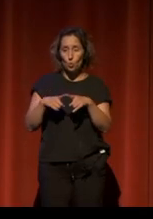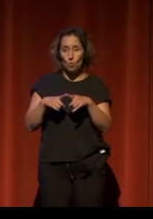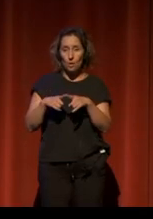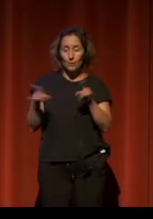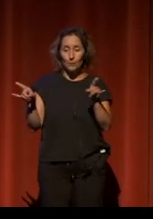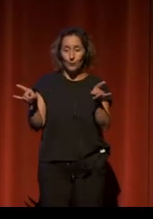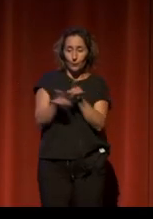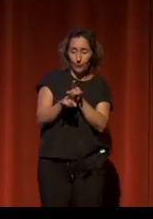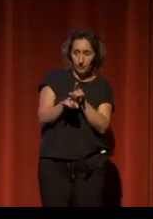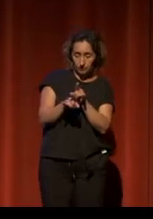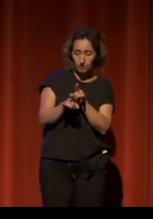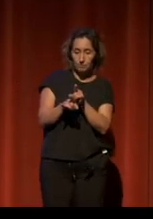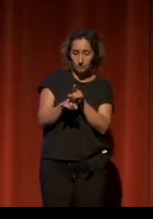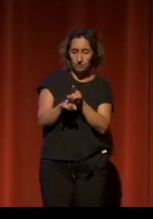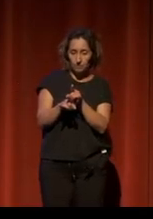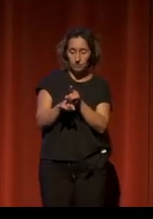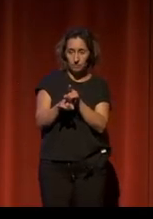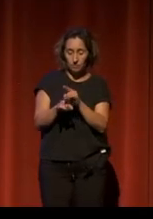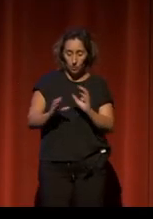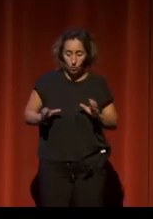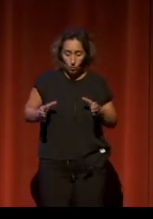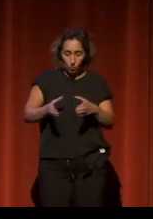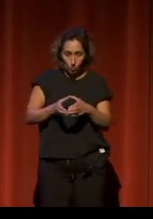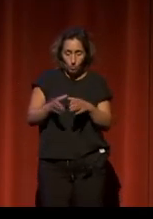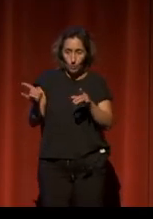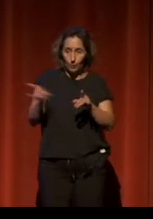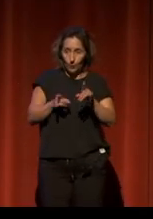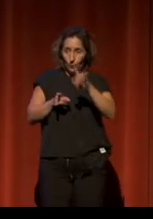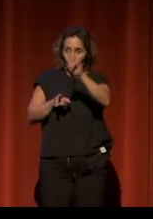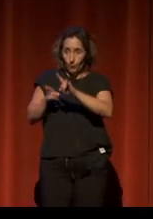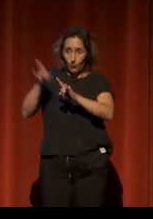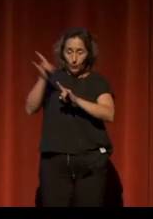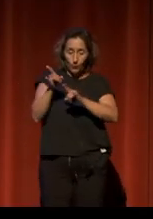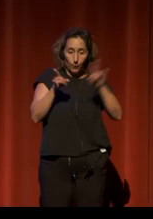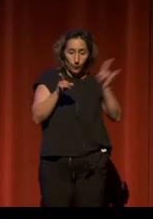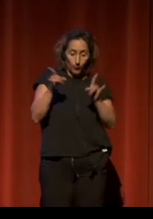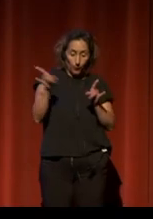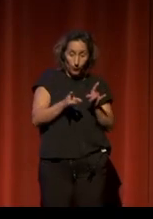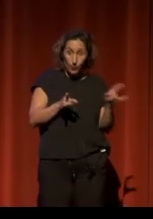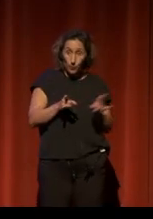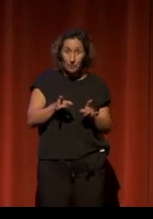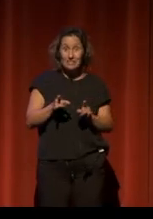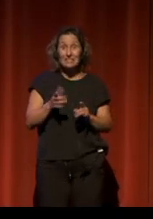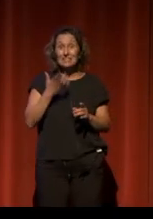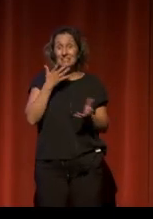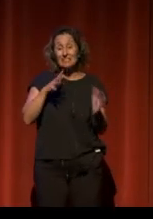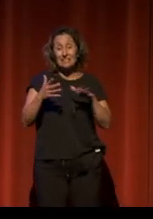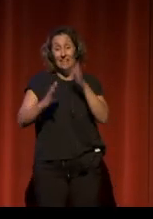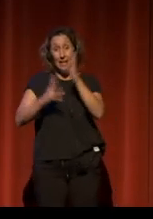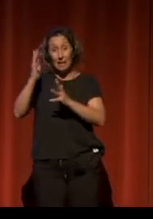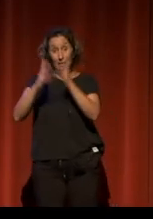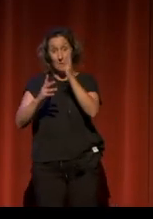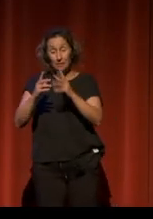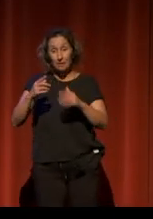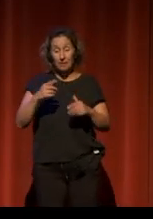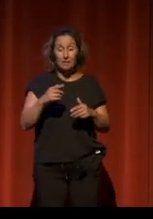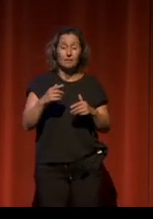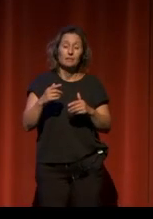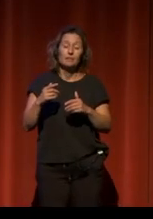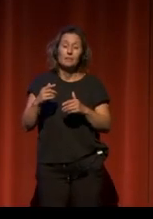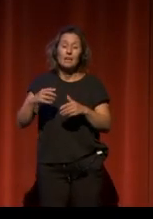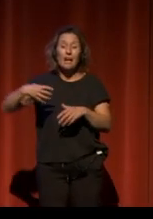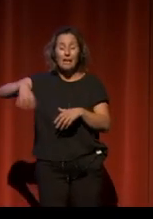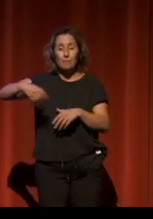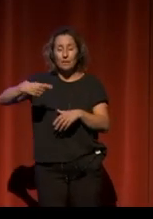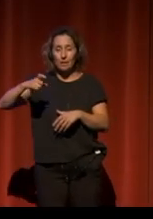magnético que atrae la conectividad del resto de nodos No si lo llamamos a matemáticas una es campana de gaos y la otra diagrama de